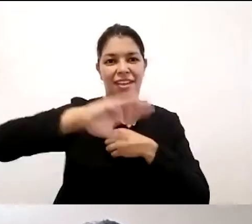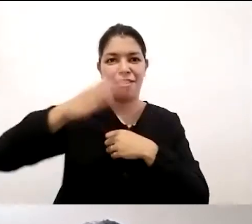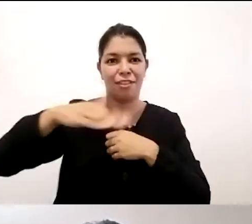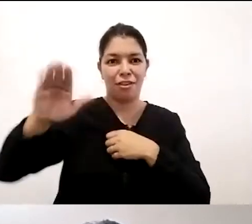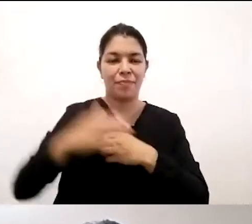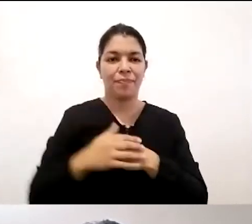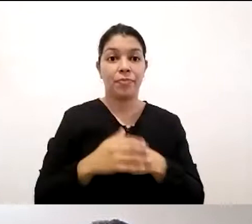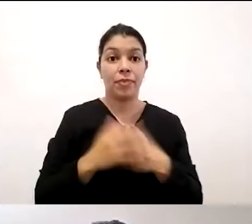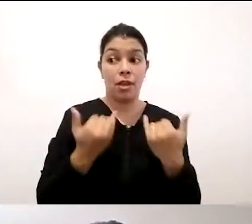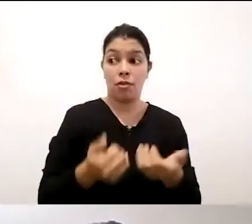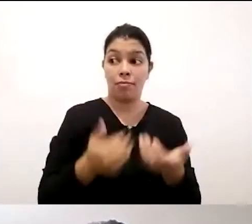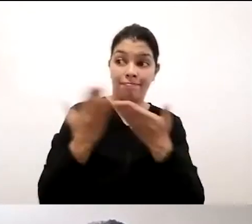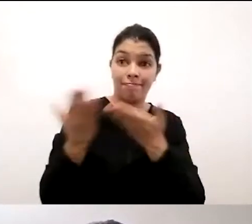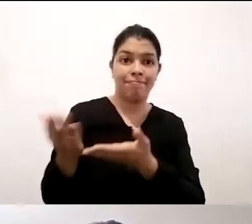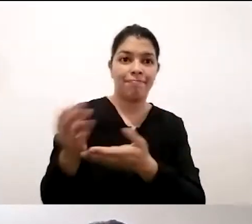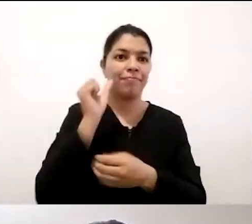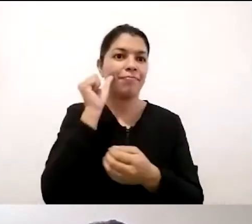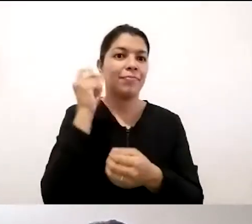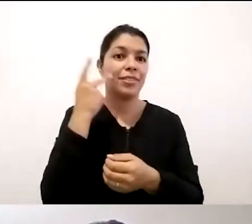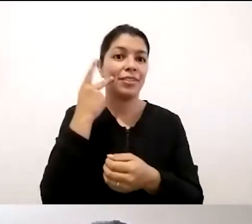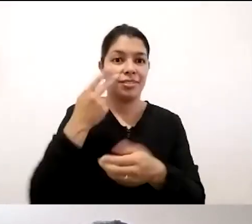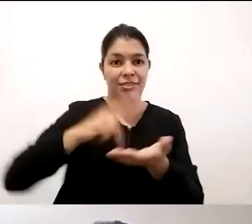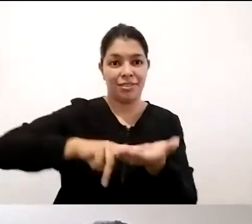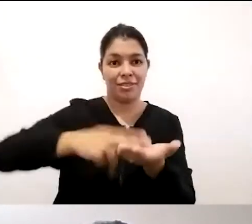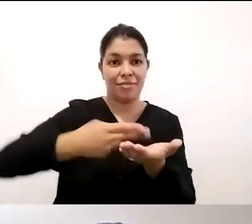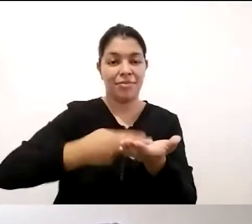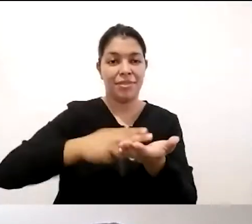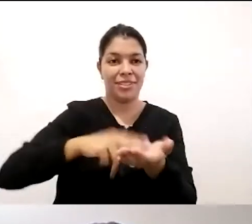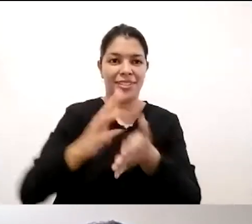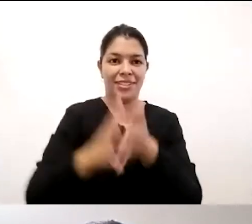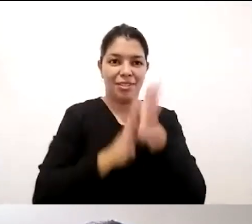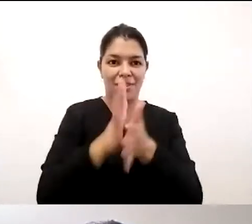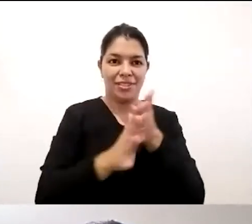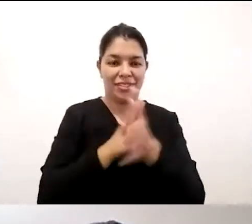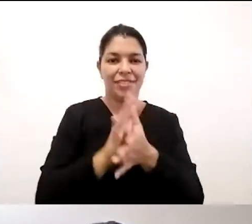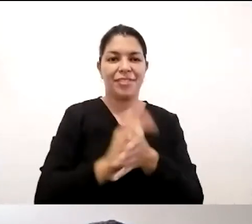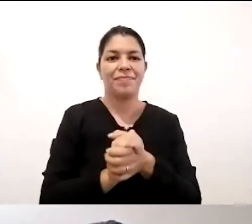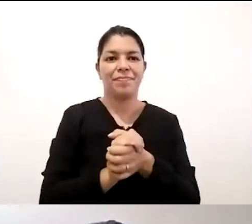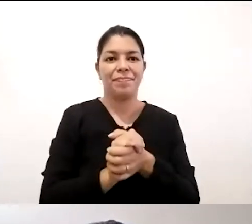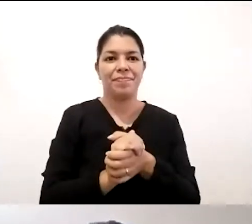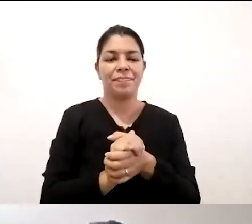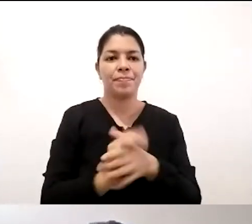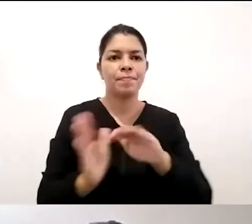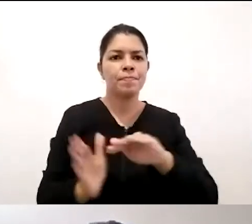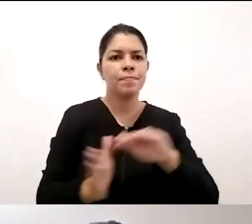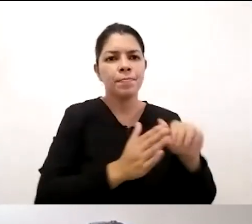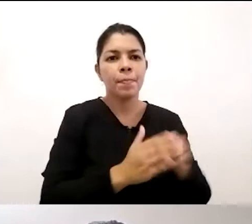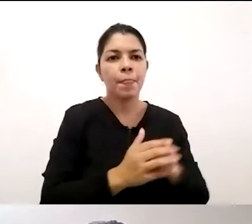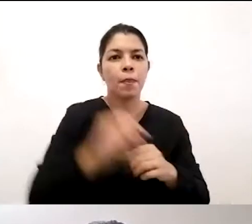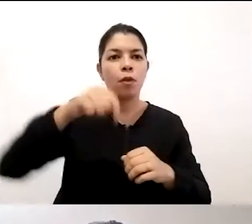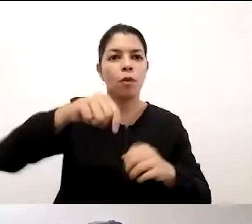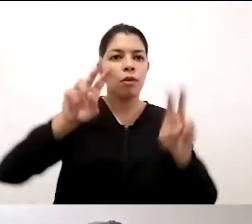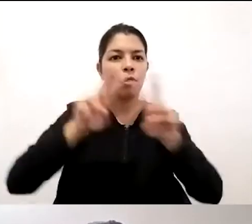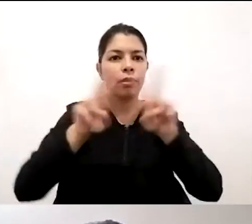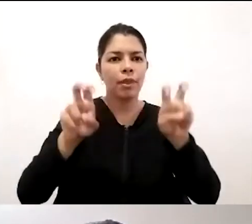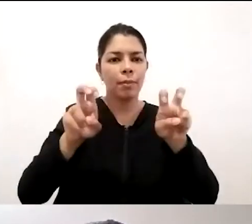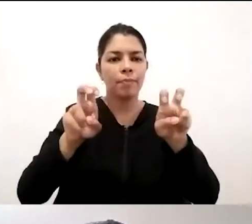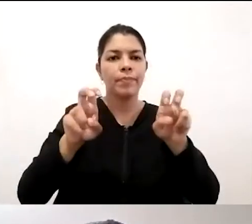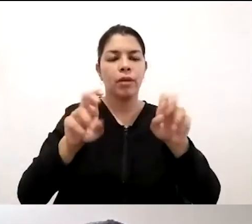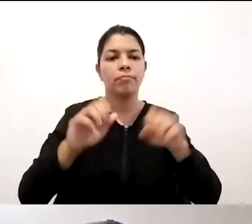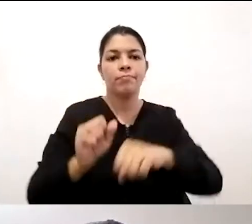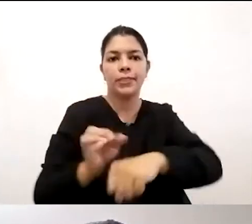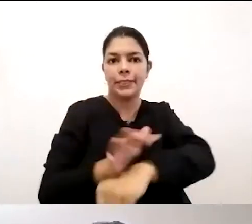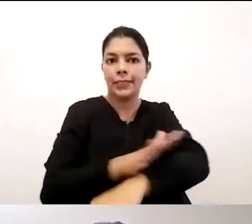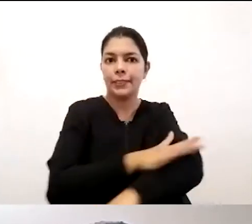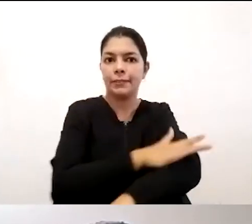acompaña Patricia Ávila, intérprete de lengua de señas. El tema de hoy es la sensibilización frente a la violencia basada en